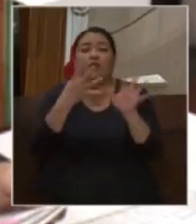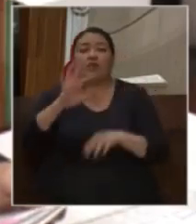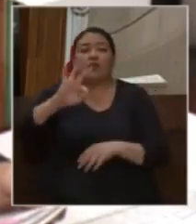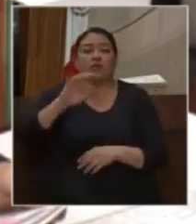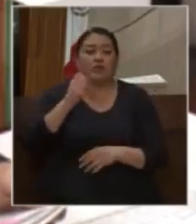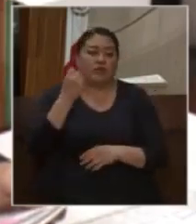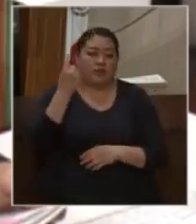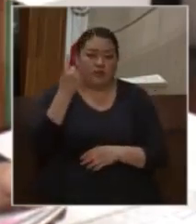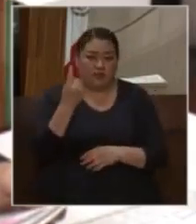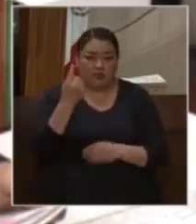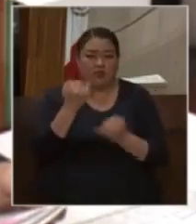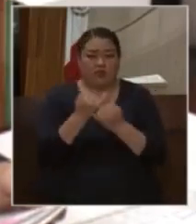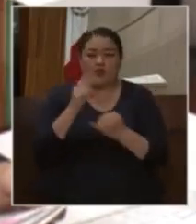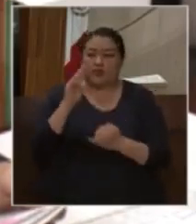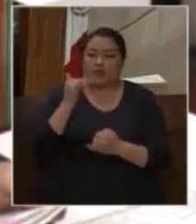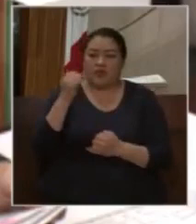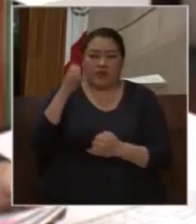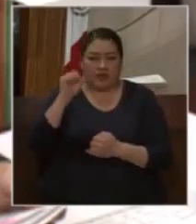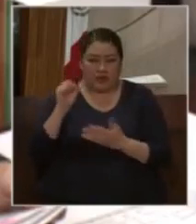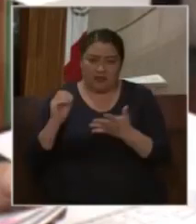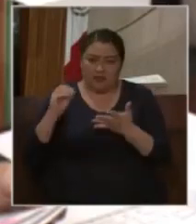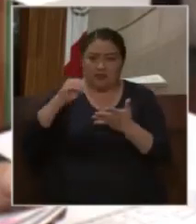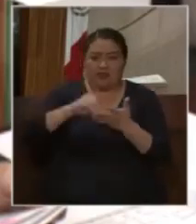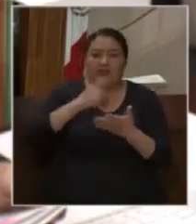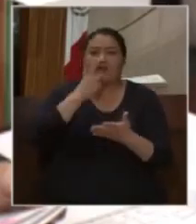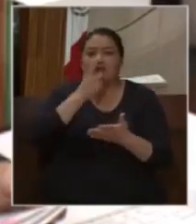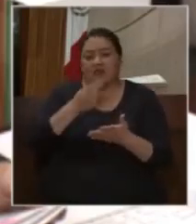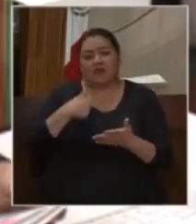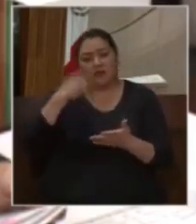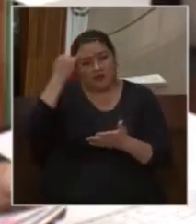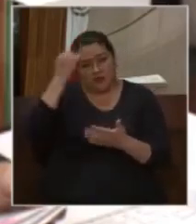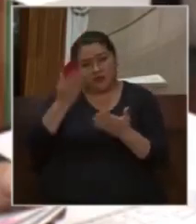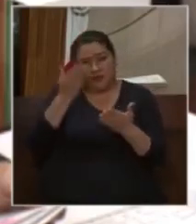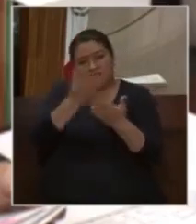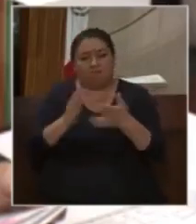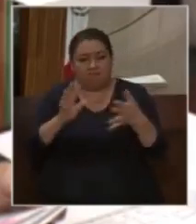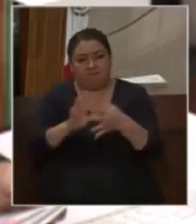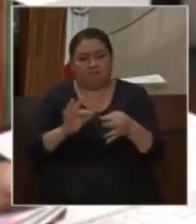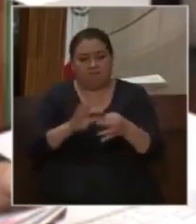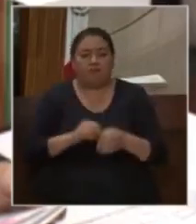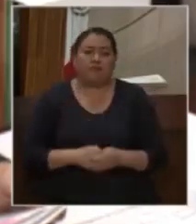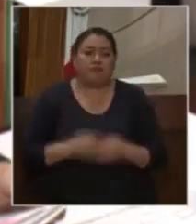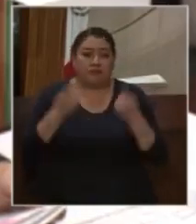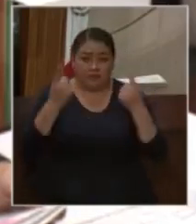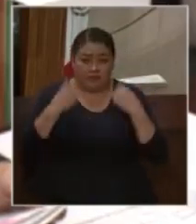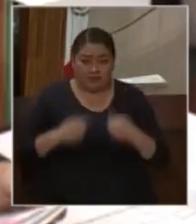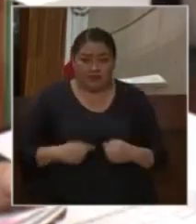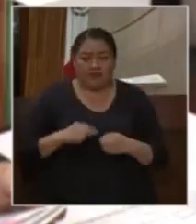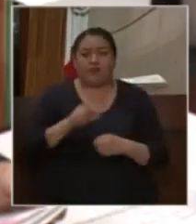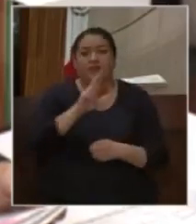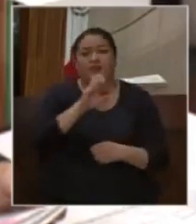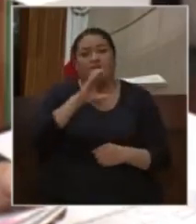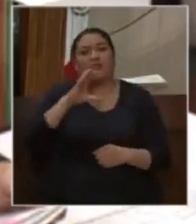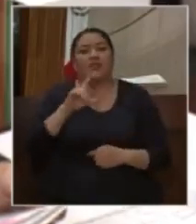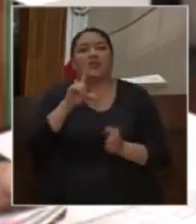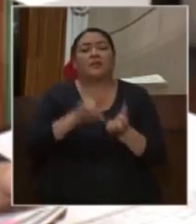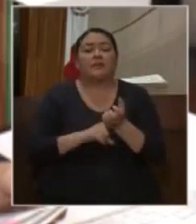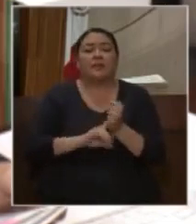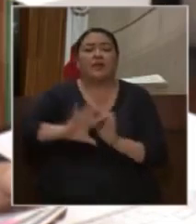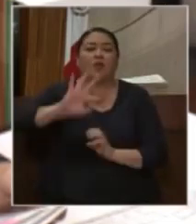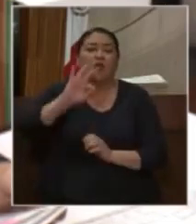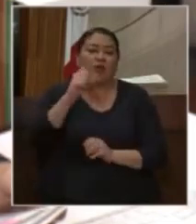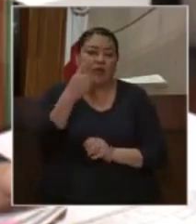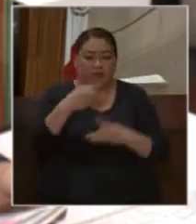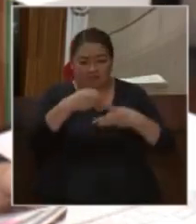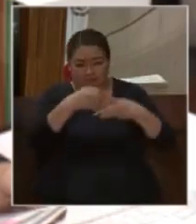941, además, el magistrado Reyes Rodríguez Mondragón anuncia la emisión de un voto concurrente. Finalmente, en el recurso de reconsideración